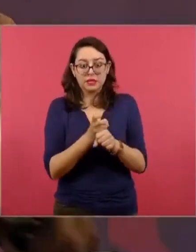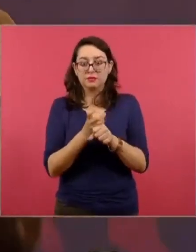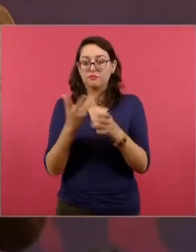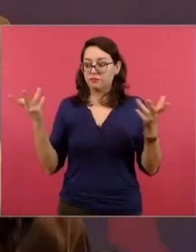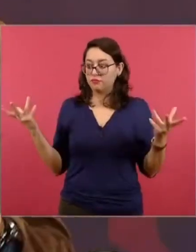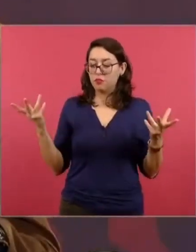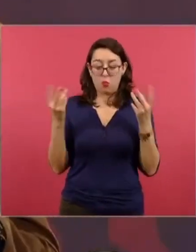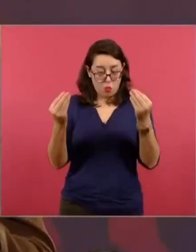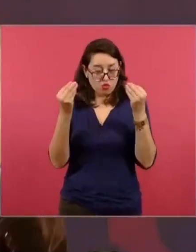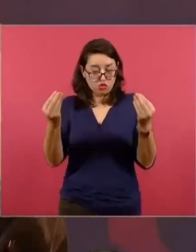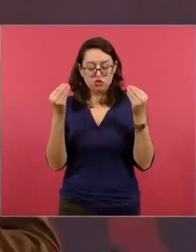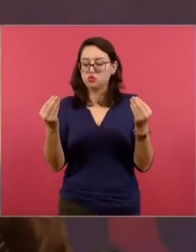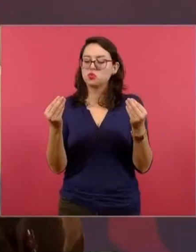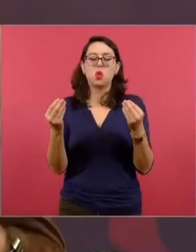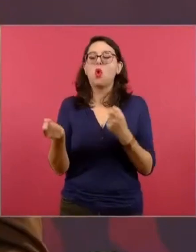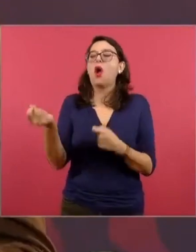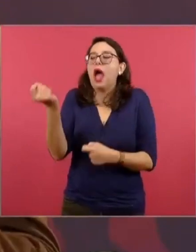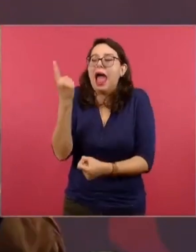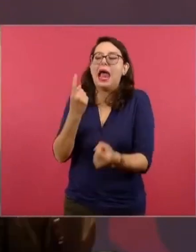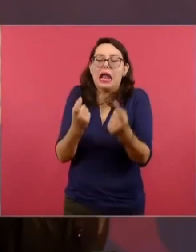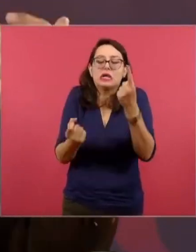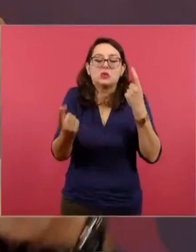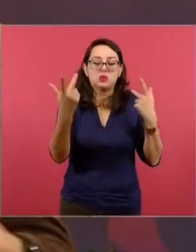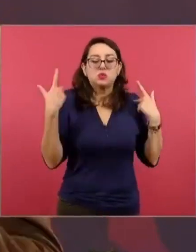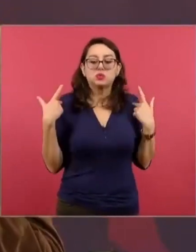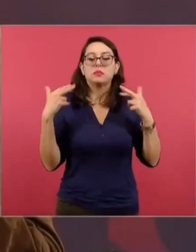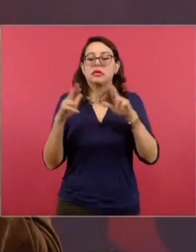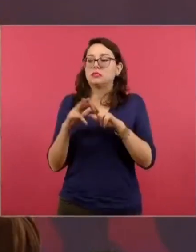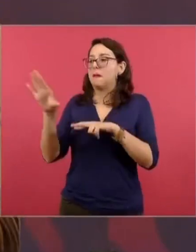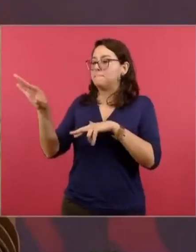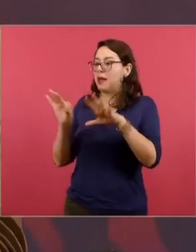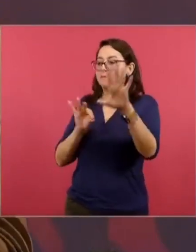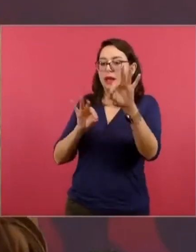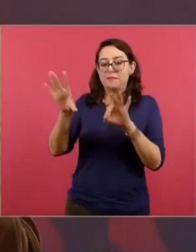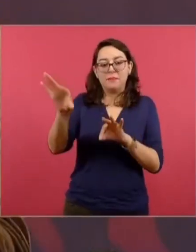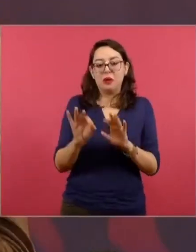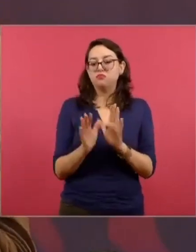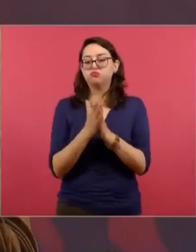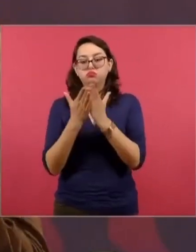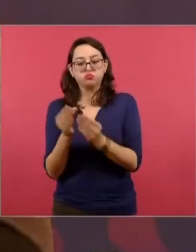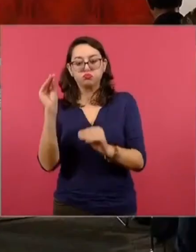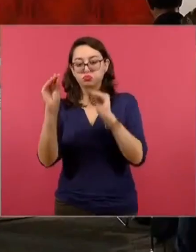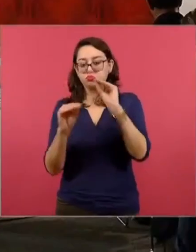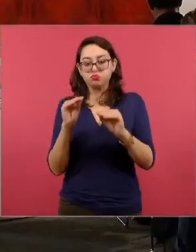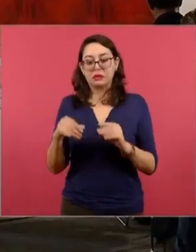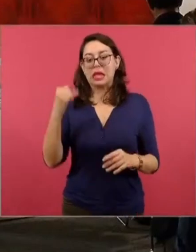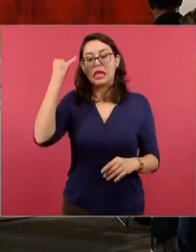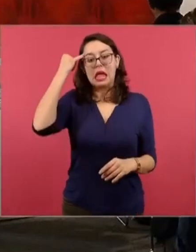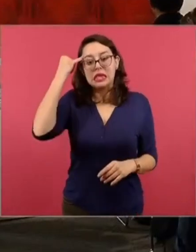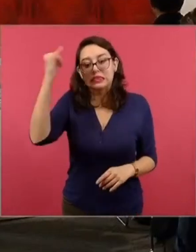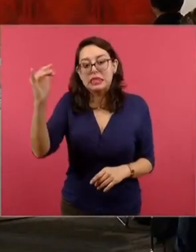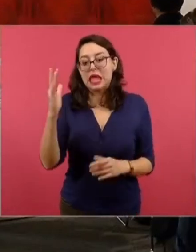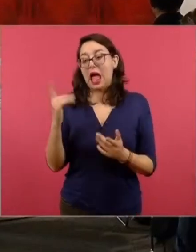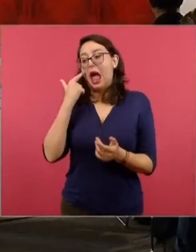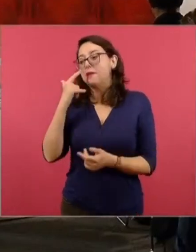no en masa, sino que se les pidió a los maestros que ellos se organizaran y que presentaran un libro, y los mejores libros tal vez se integrarían